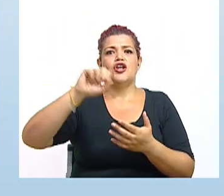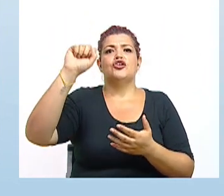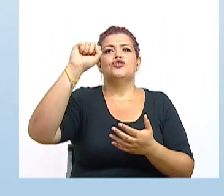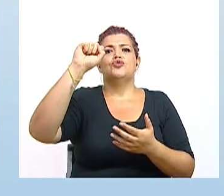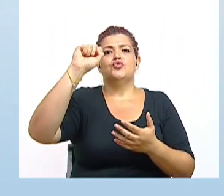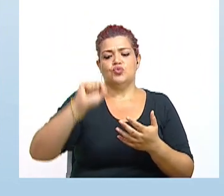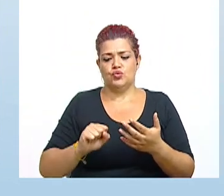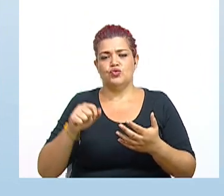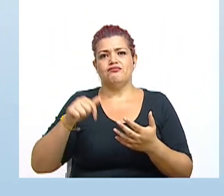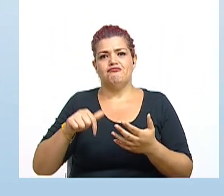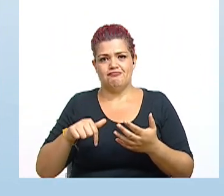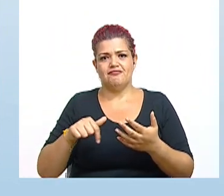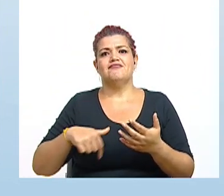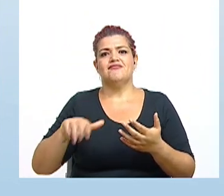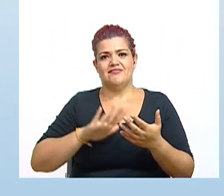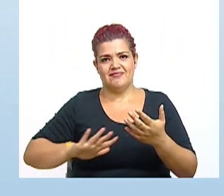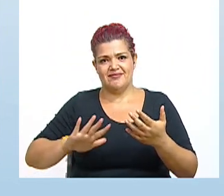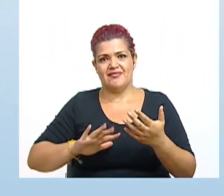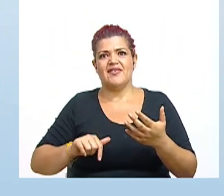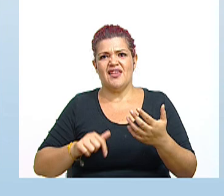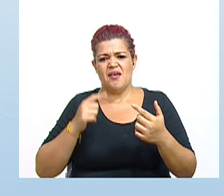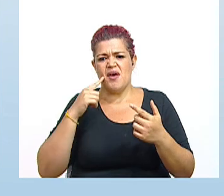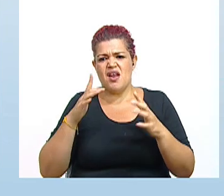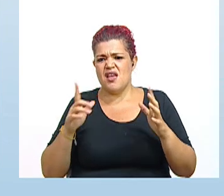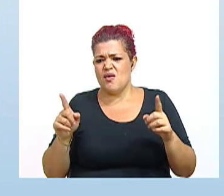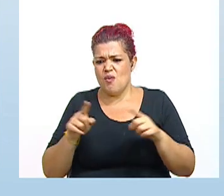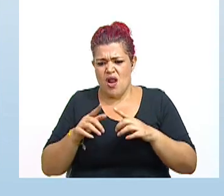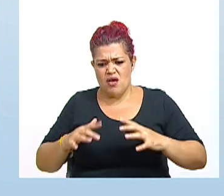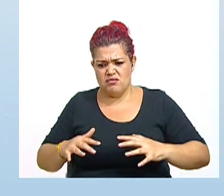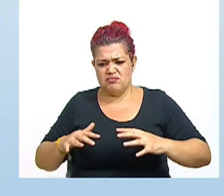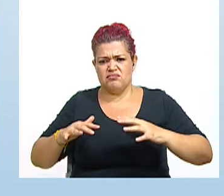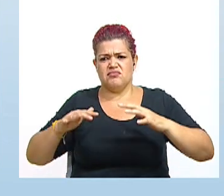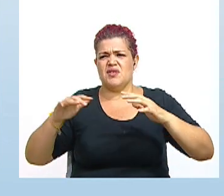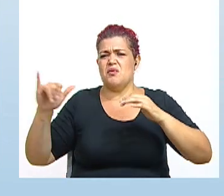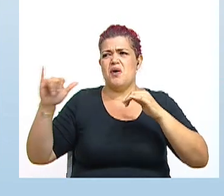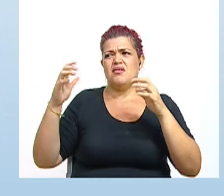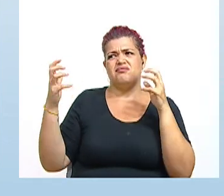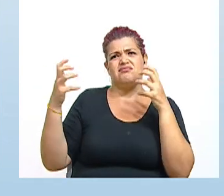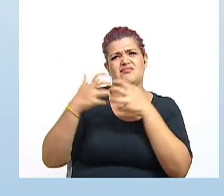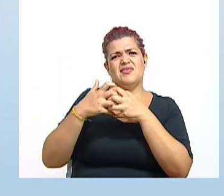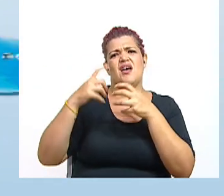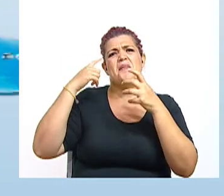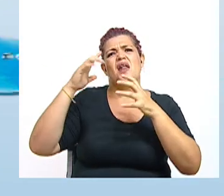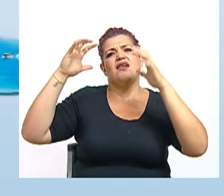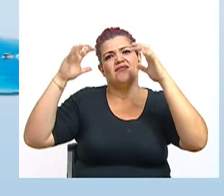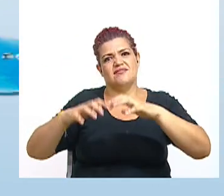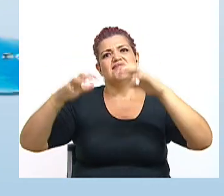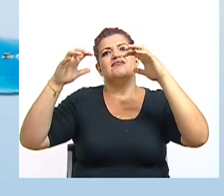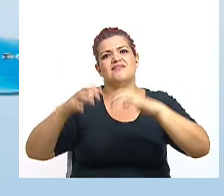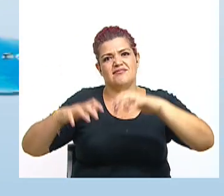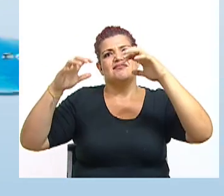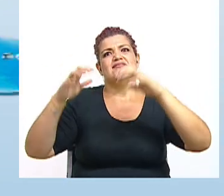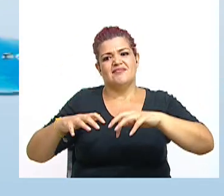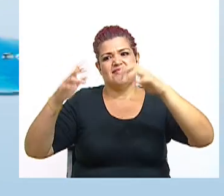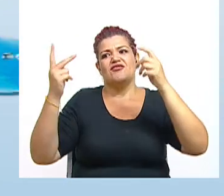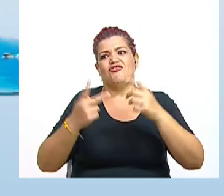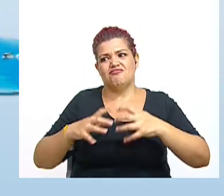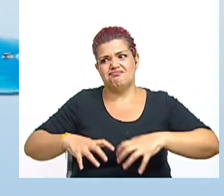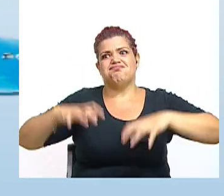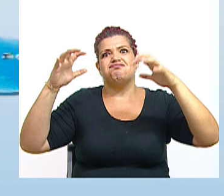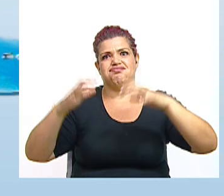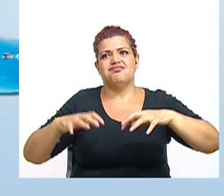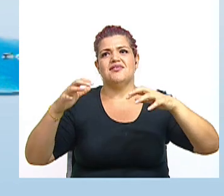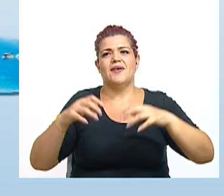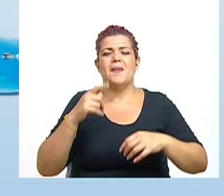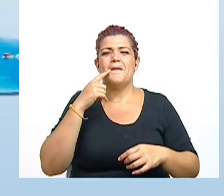que obviamente coinciden con el periodo del aumento de la precipitación, o sea, la estación lluviosa. Bueno, entonces, ¿cuáles